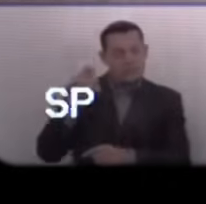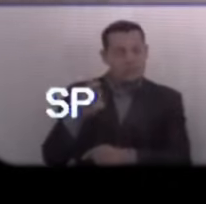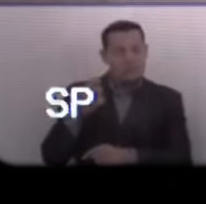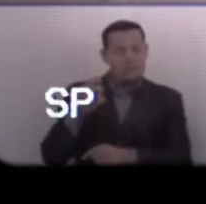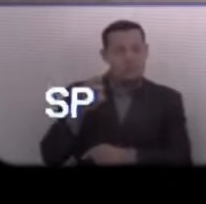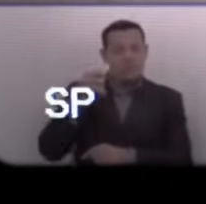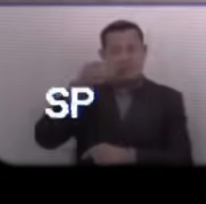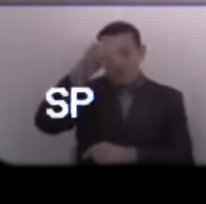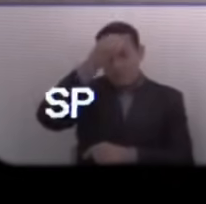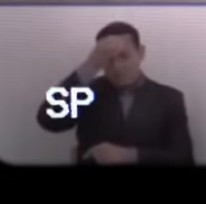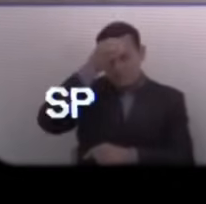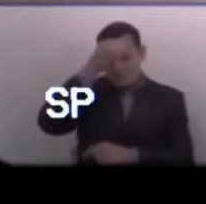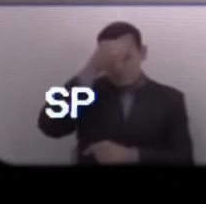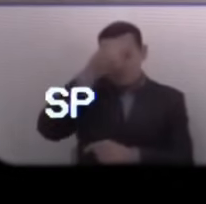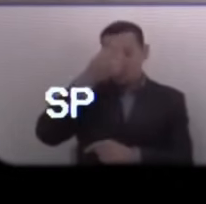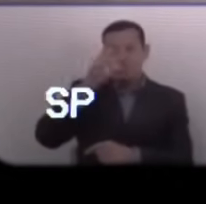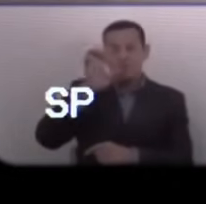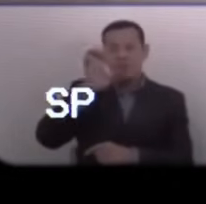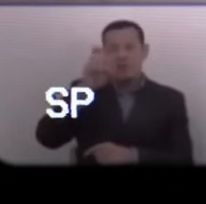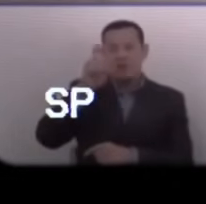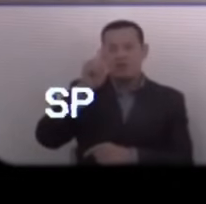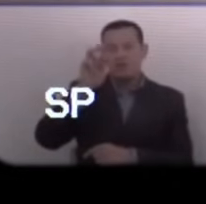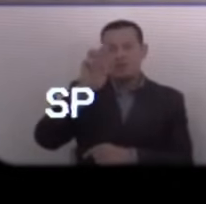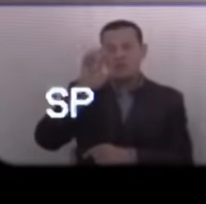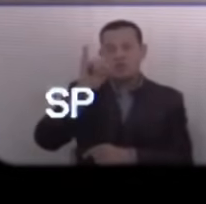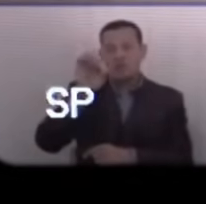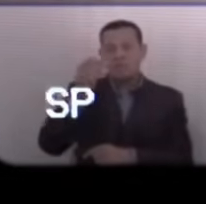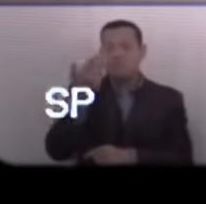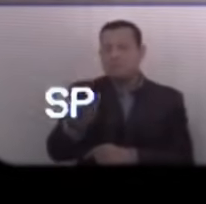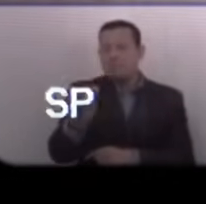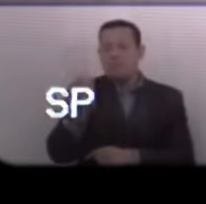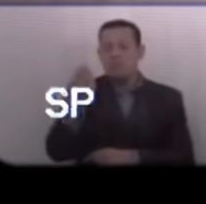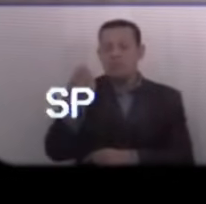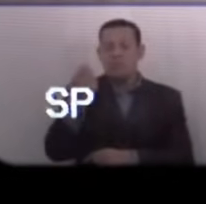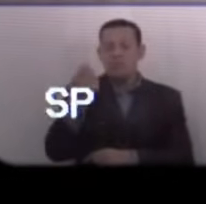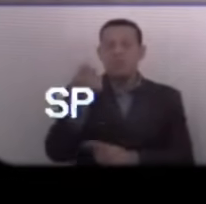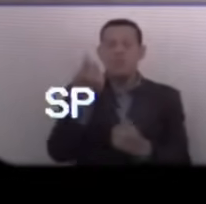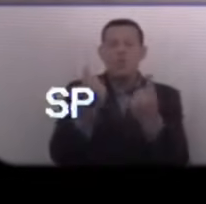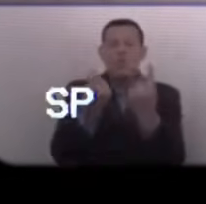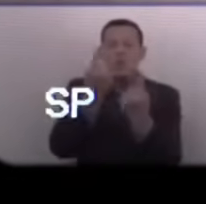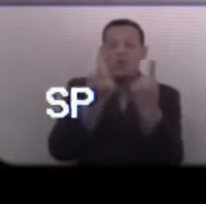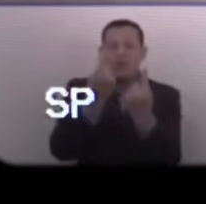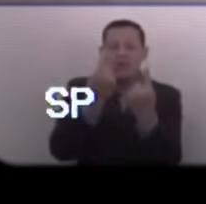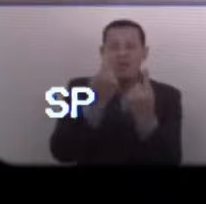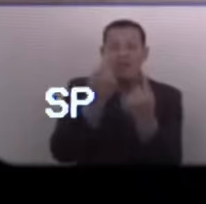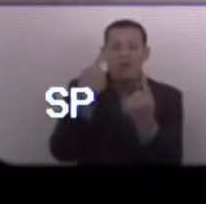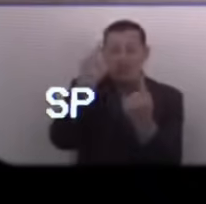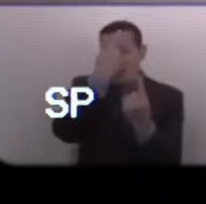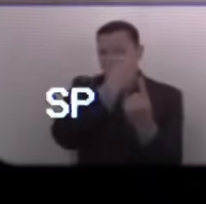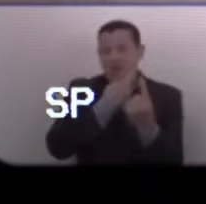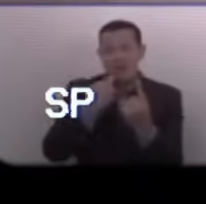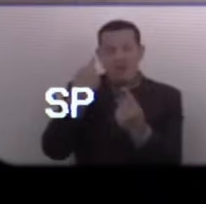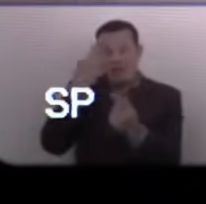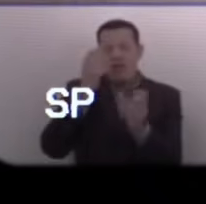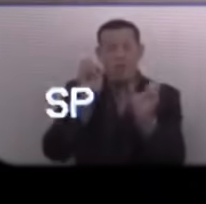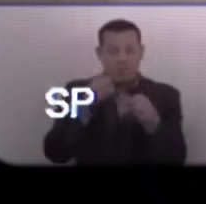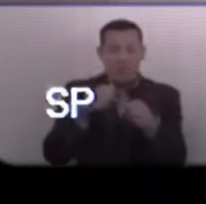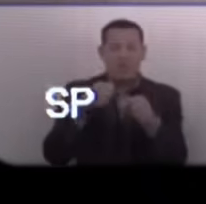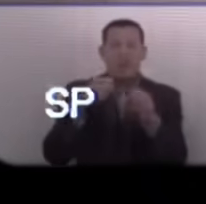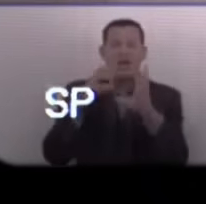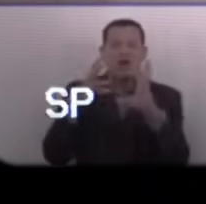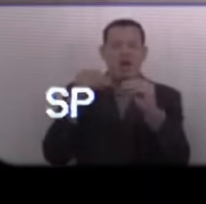en concepto de extorsión. ¿Con qué cara pueden hablar en nombre de esos